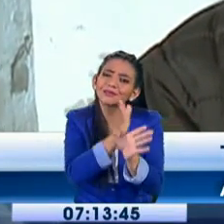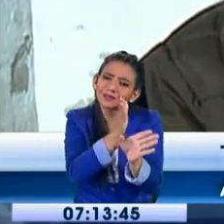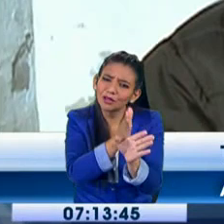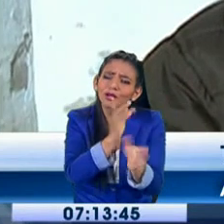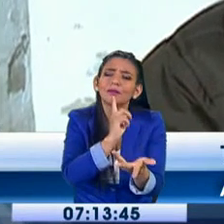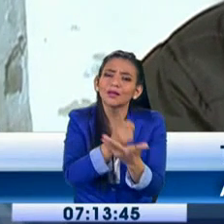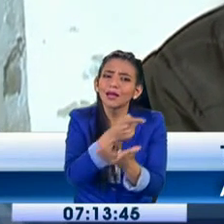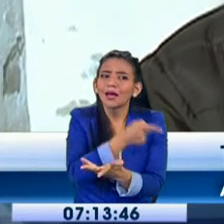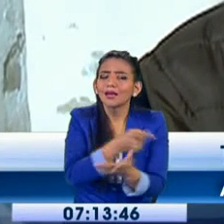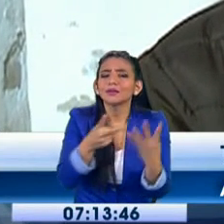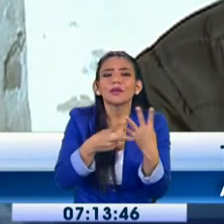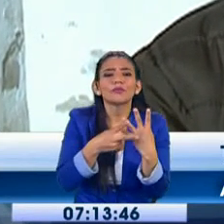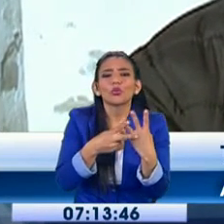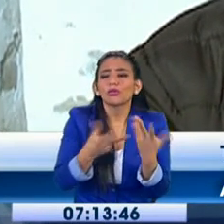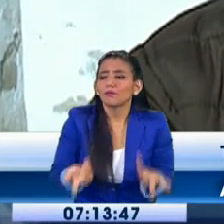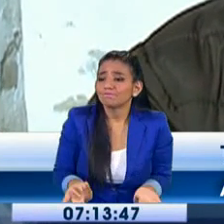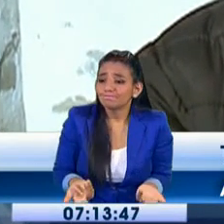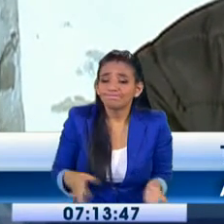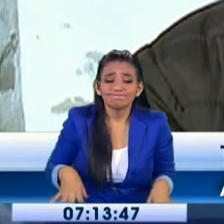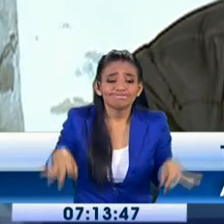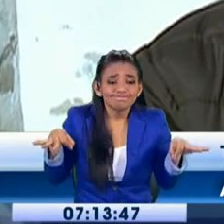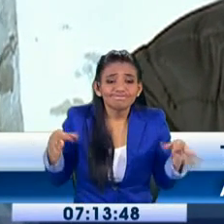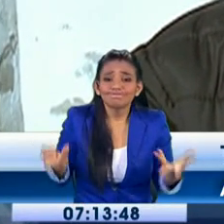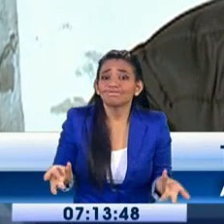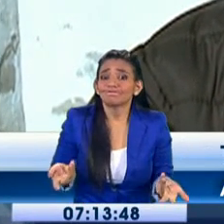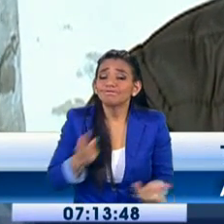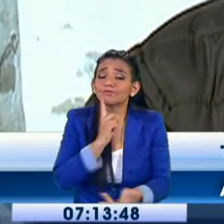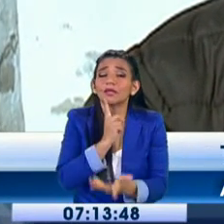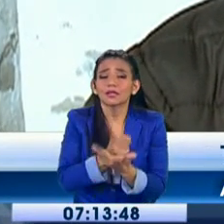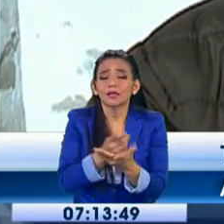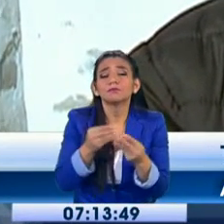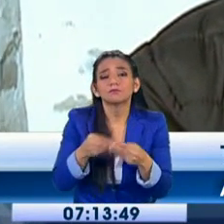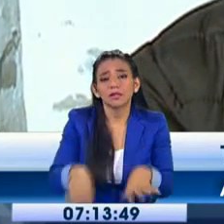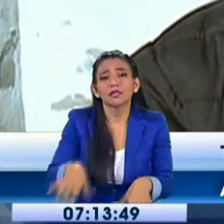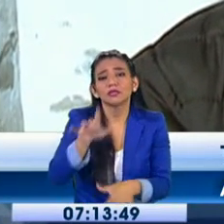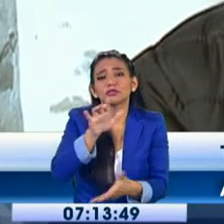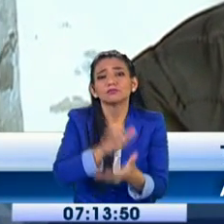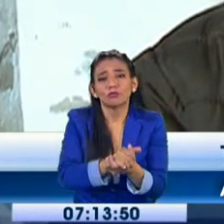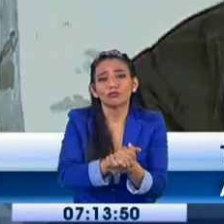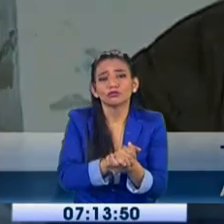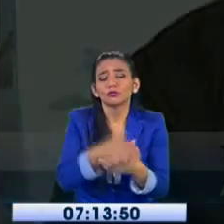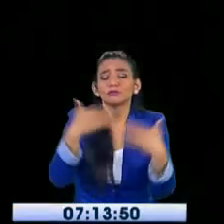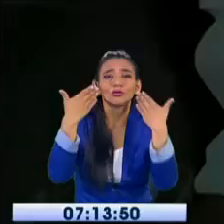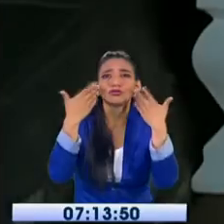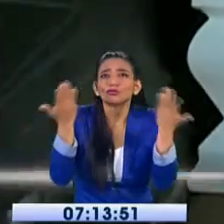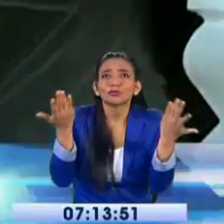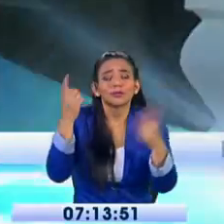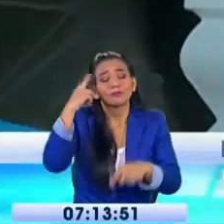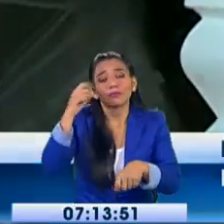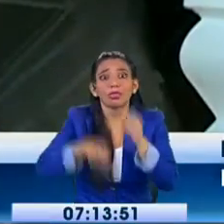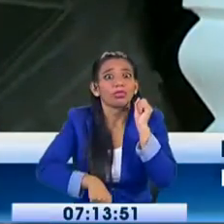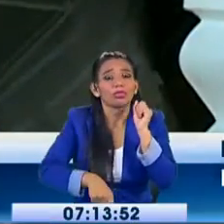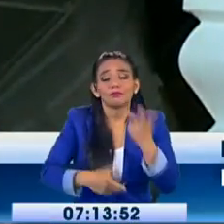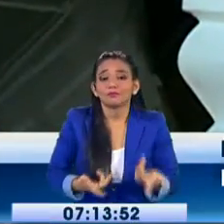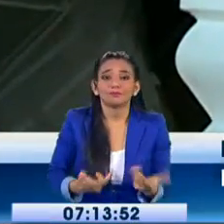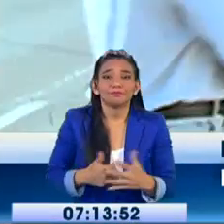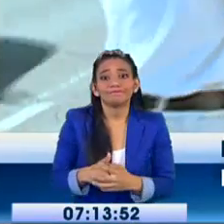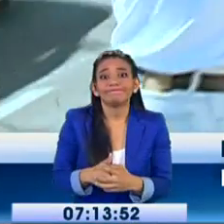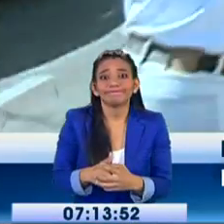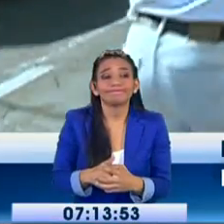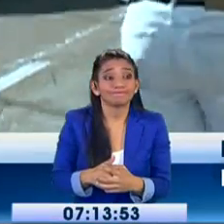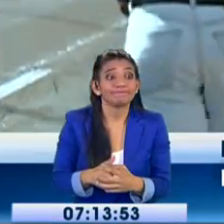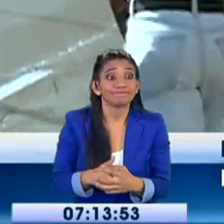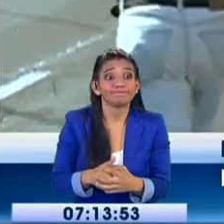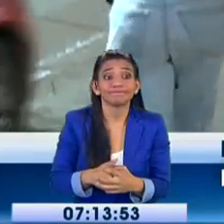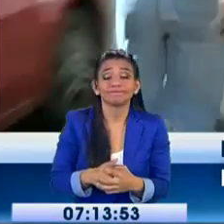ella quedó viuda hace 1 año y medio y desde que perdió al esposo, ella no sé, se trastornó. El cuerpo de la menor fue trasladado hasta la